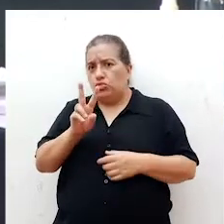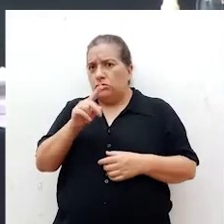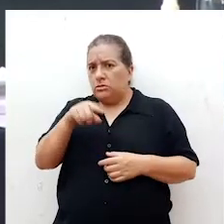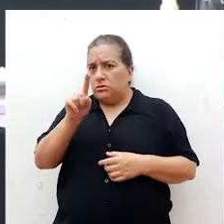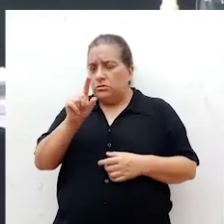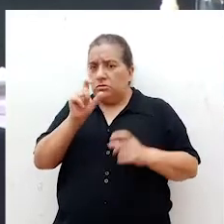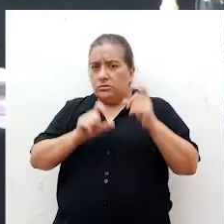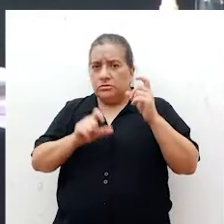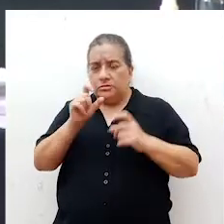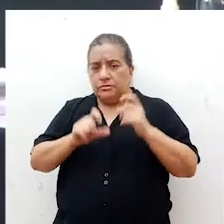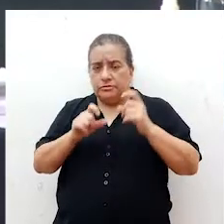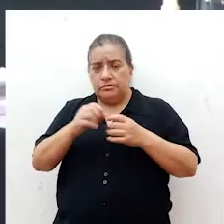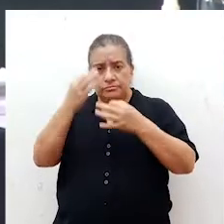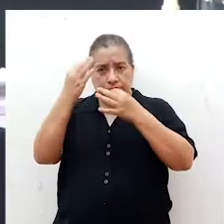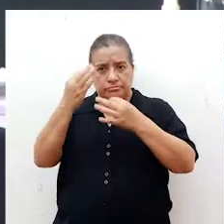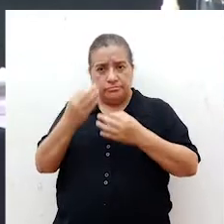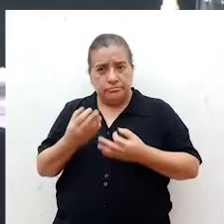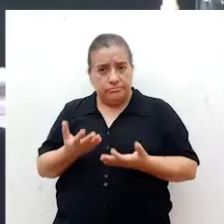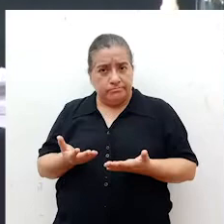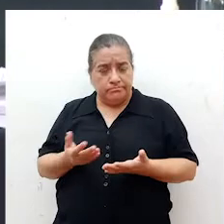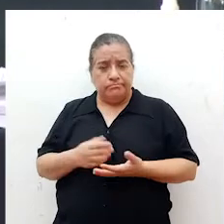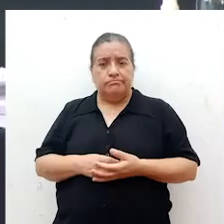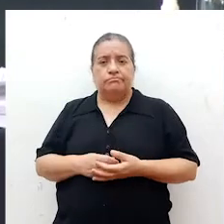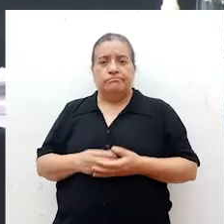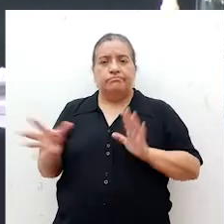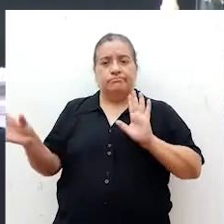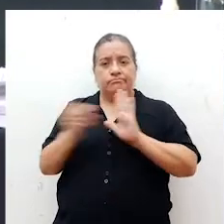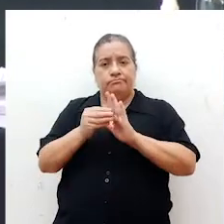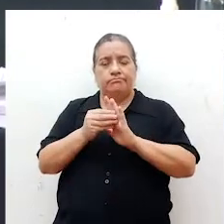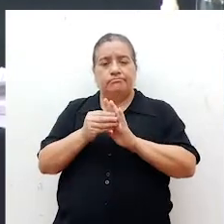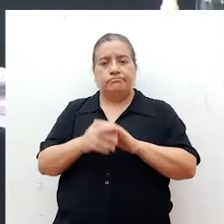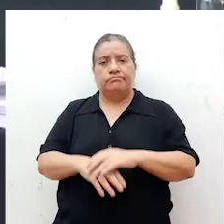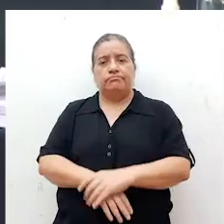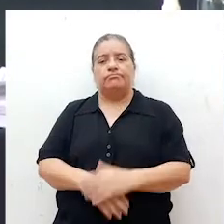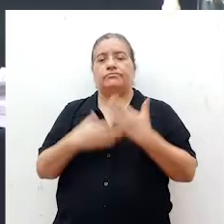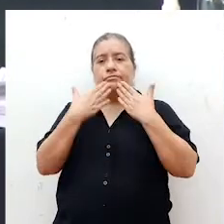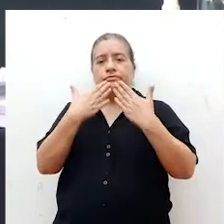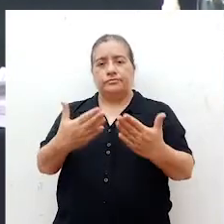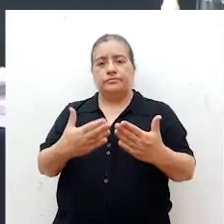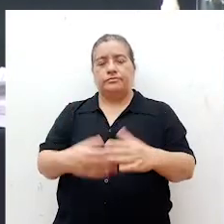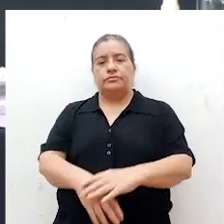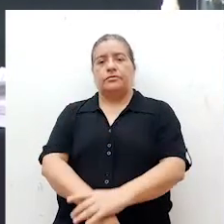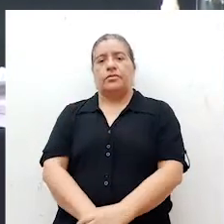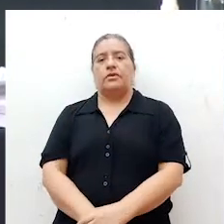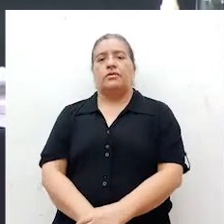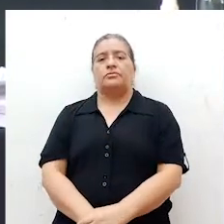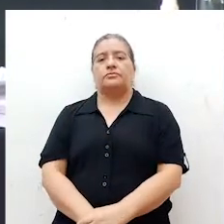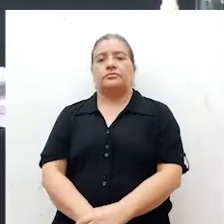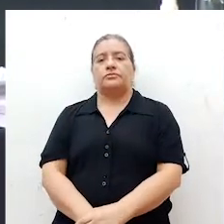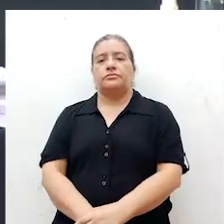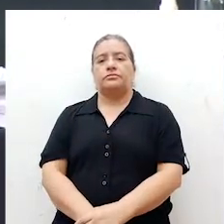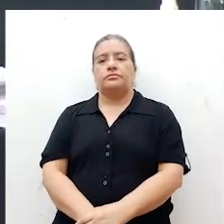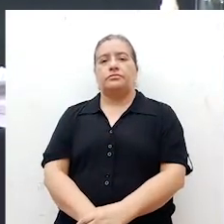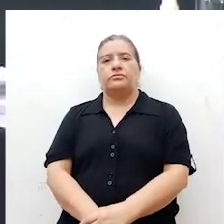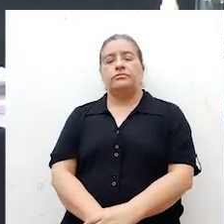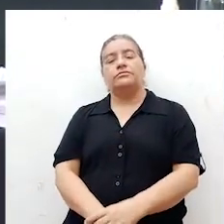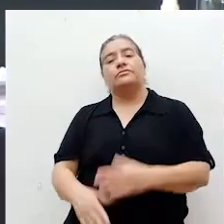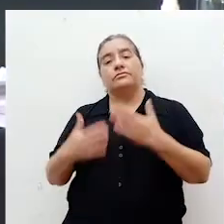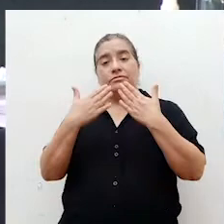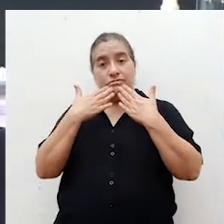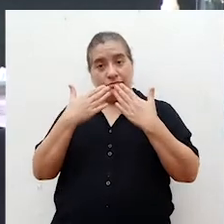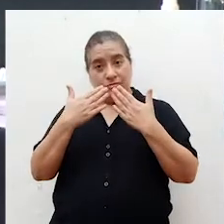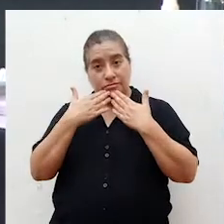de cientos de miles de peruanos, y hay 2 millones de personas, cifras oficiales, contagiadas.